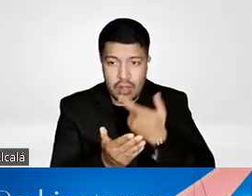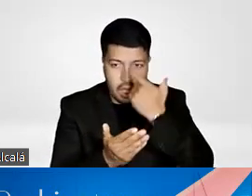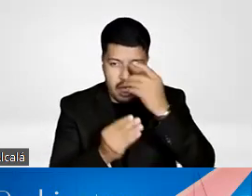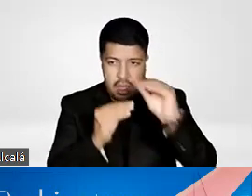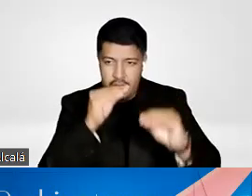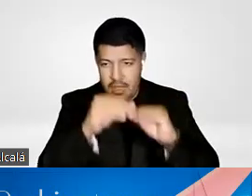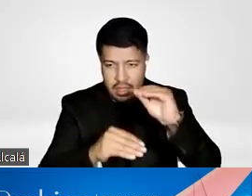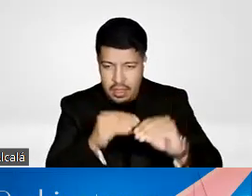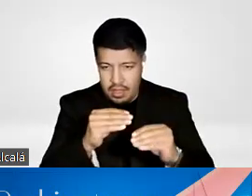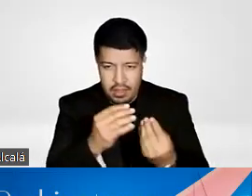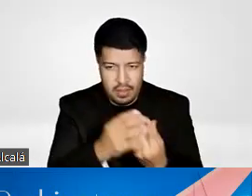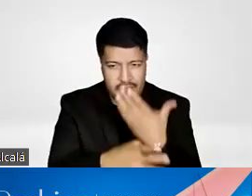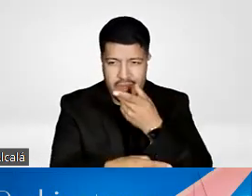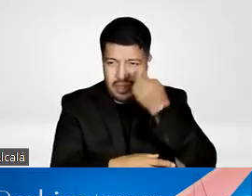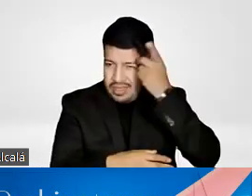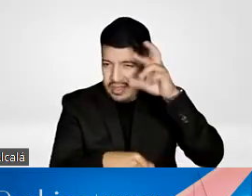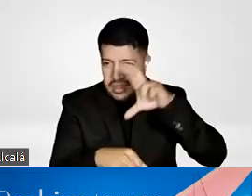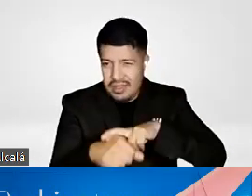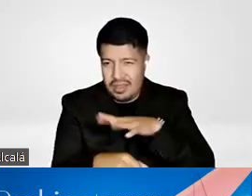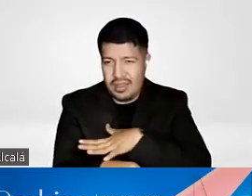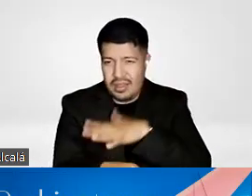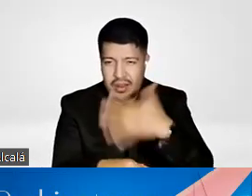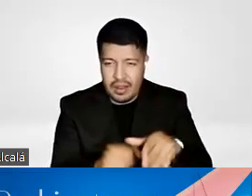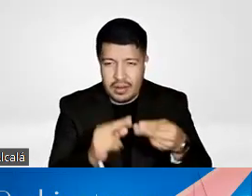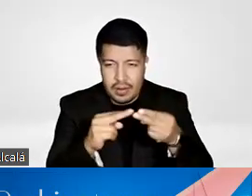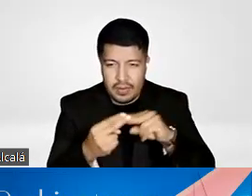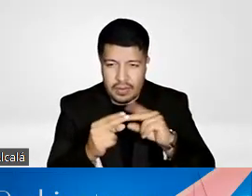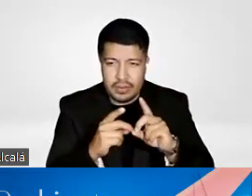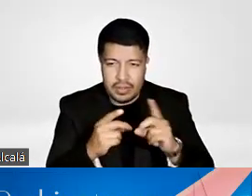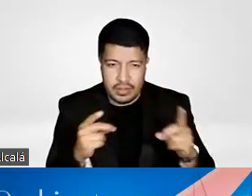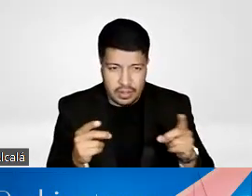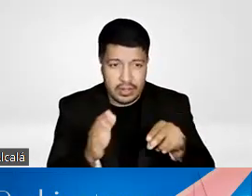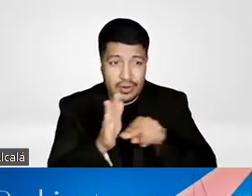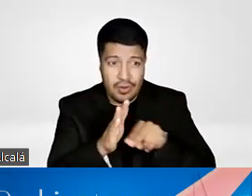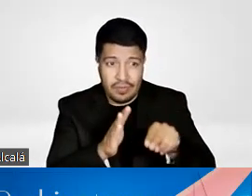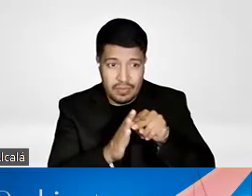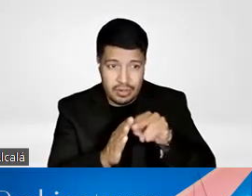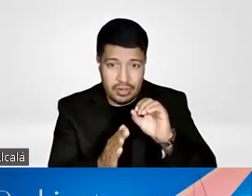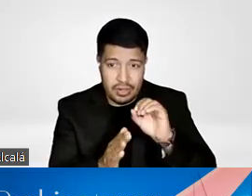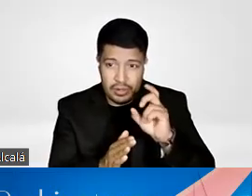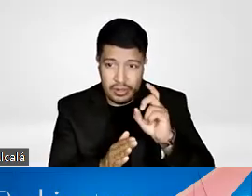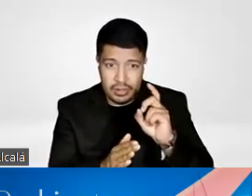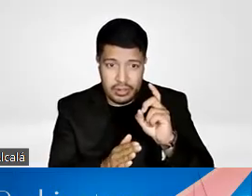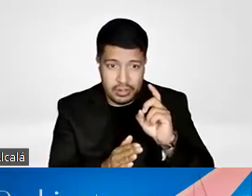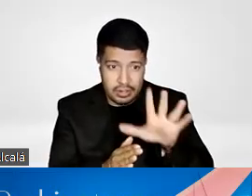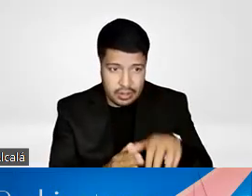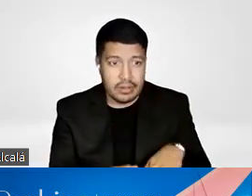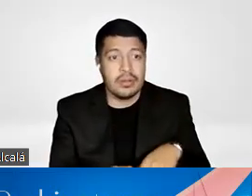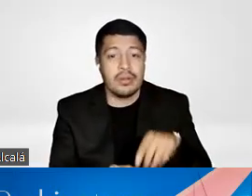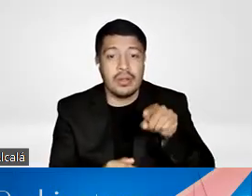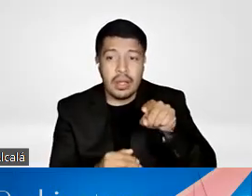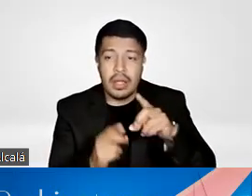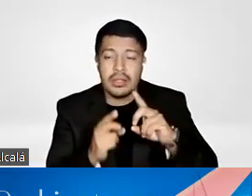la norma 031 nos dice que en cada consulta debe ser evaluado el crecimiento y desarrollo psicomotor, y si